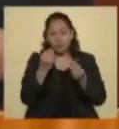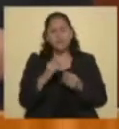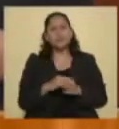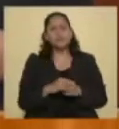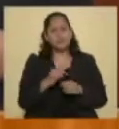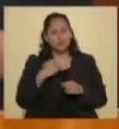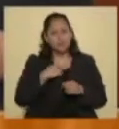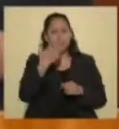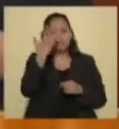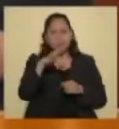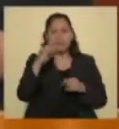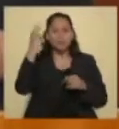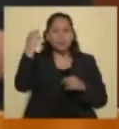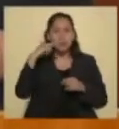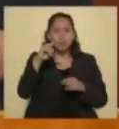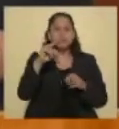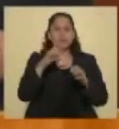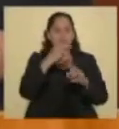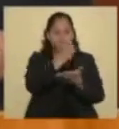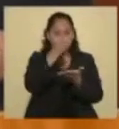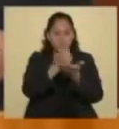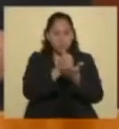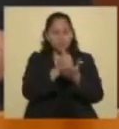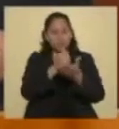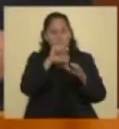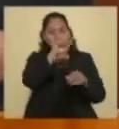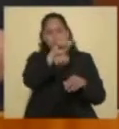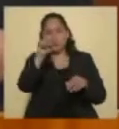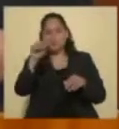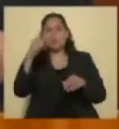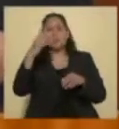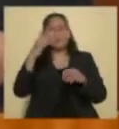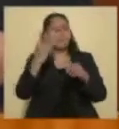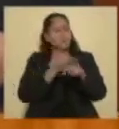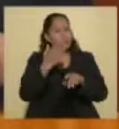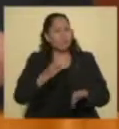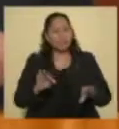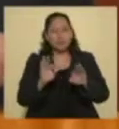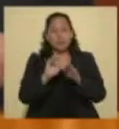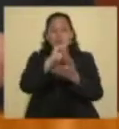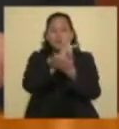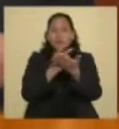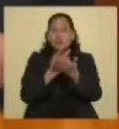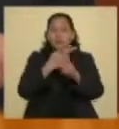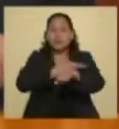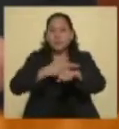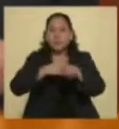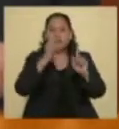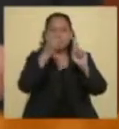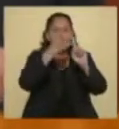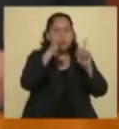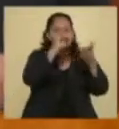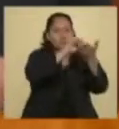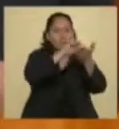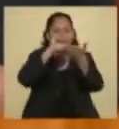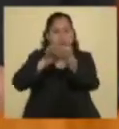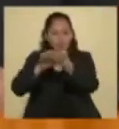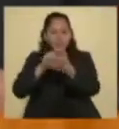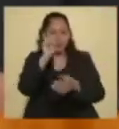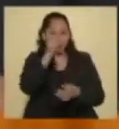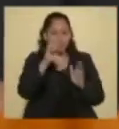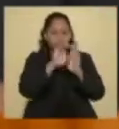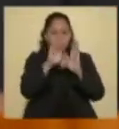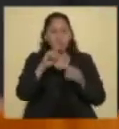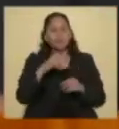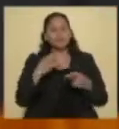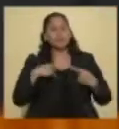10 viajes en 10 ciudades muy importantes en un programa que se llama Operación Toca Puertas, es decir, a ver a los